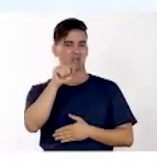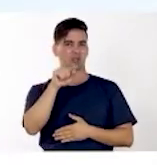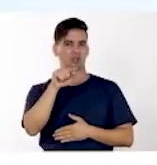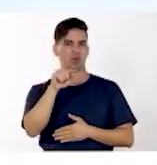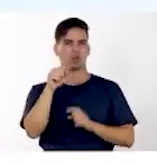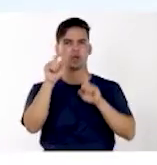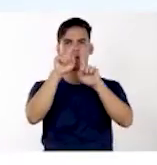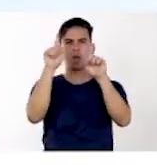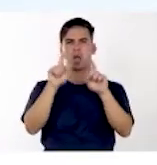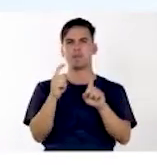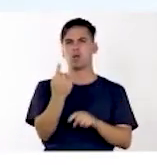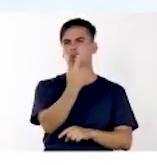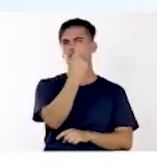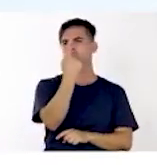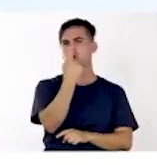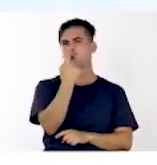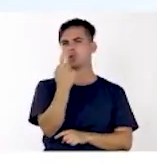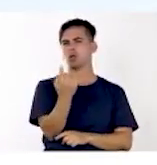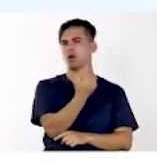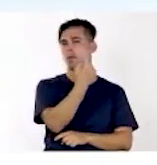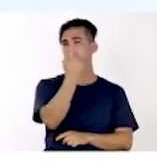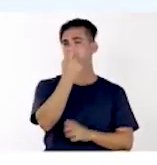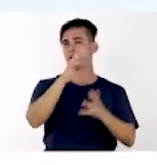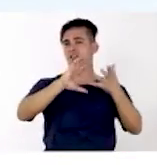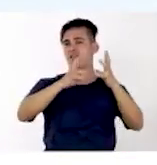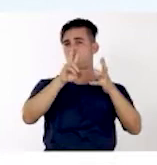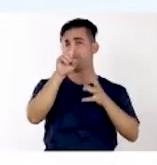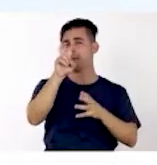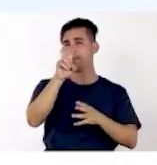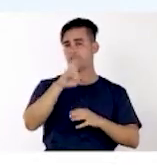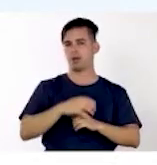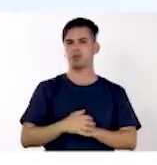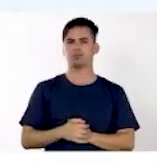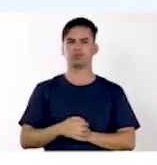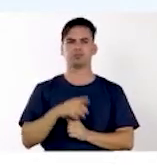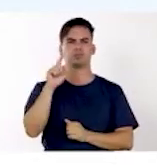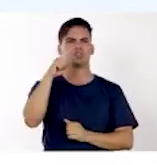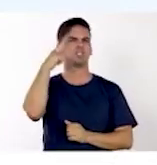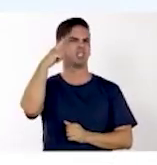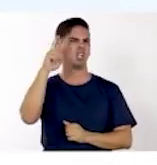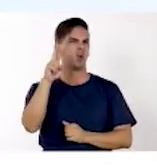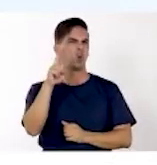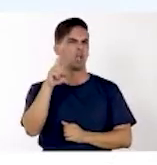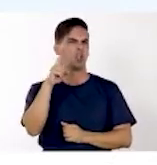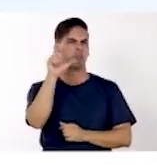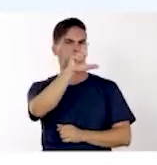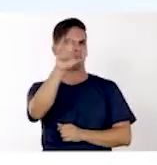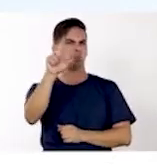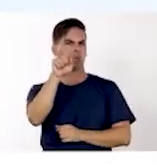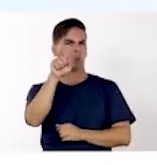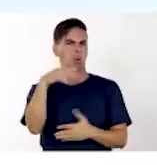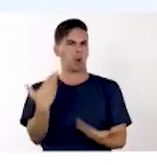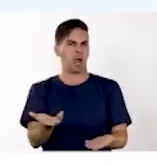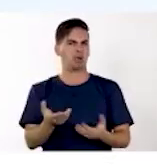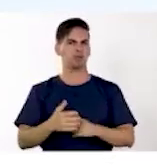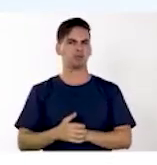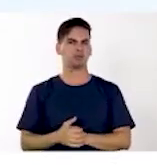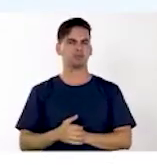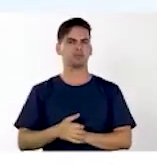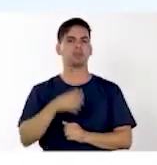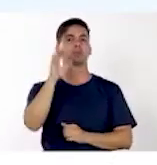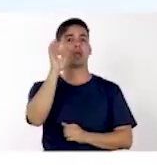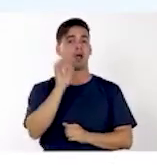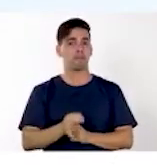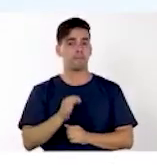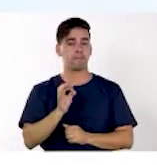de la pregunta 1 la primera forma verbal. ¿Ustedes recuerdan de qué texto estoy hablando? Bien, de ese texto